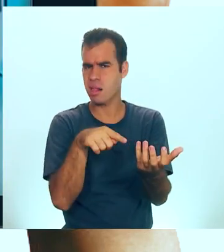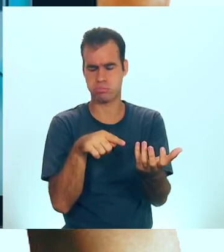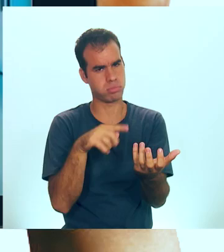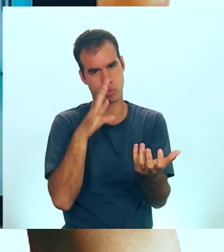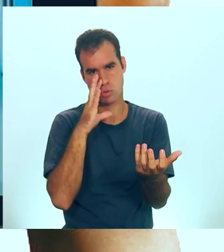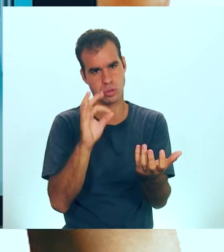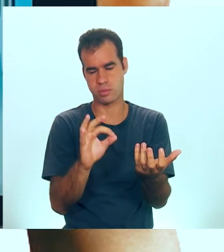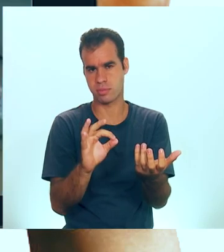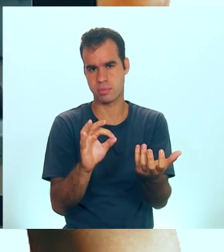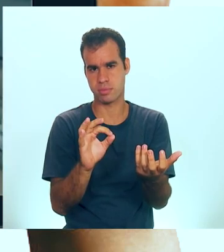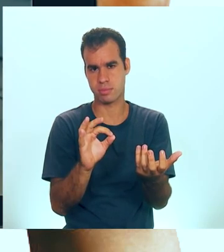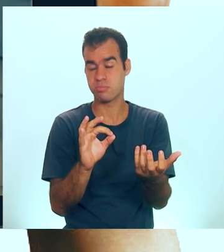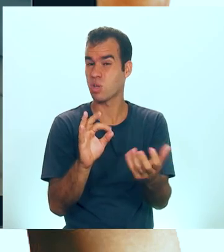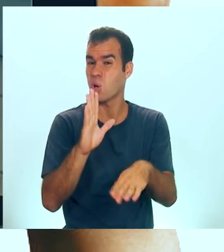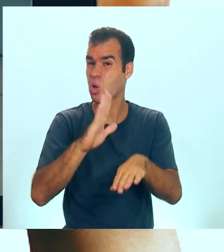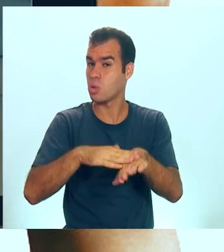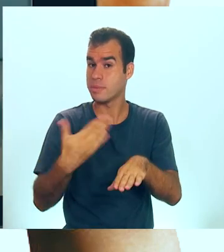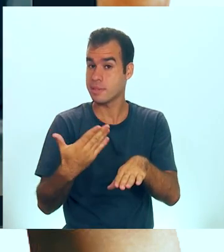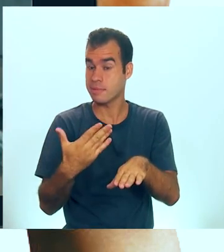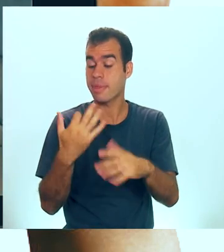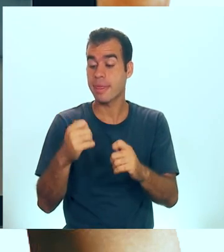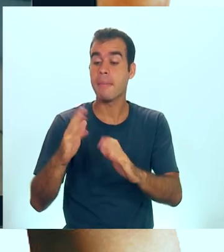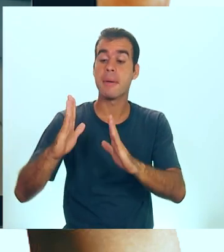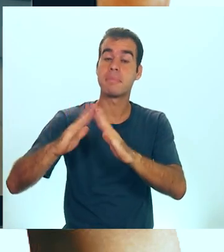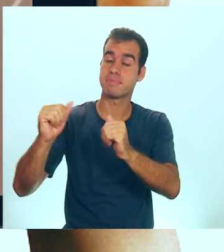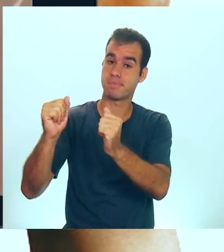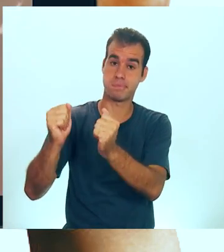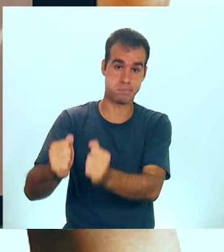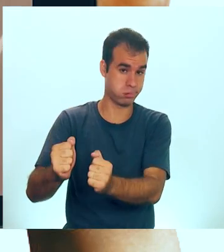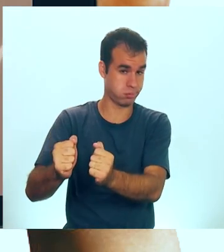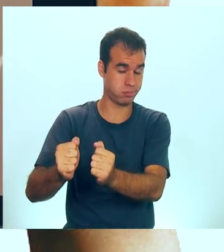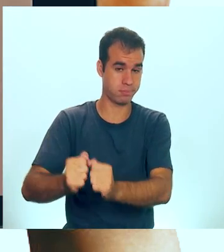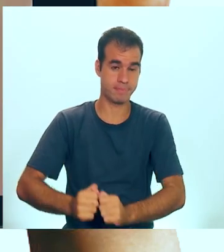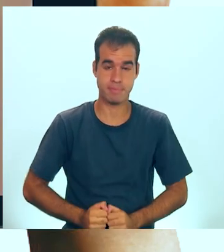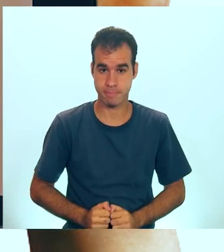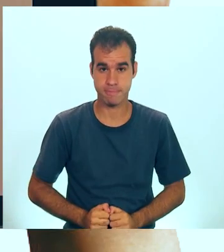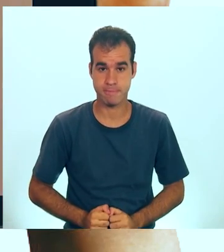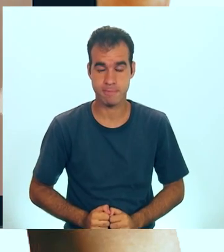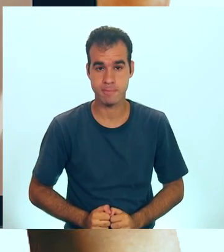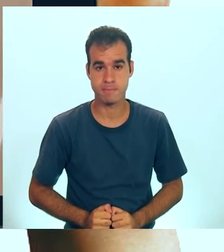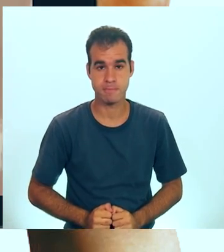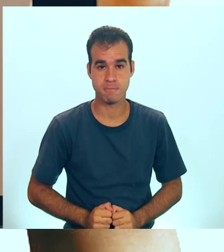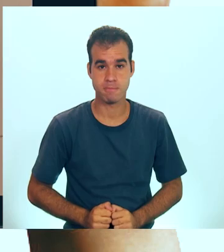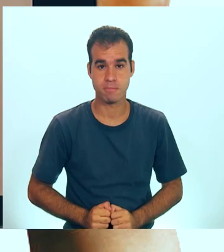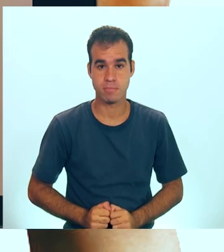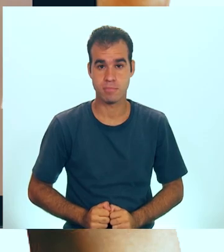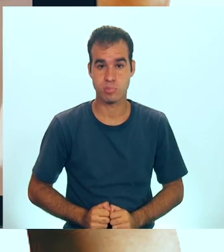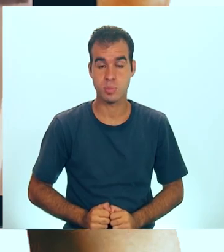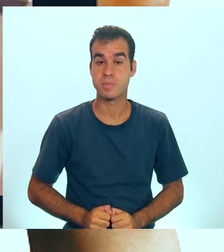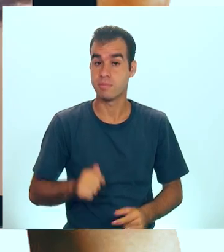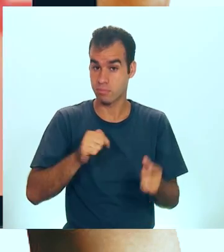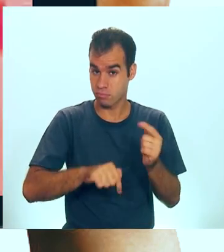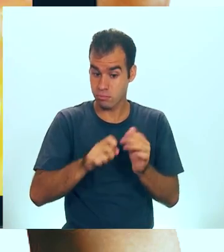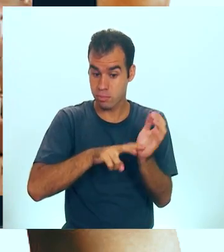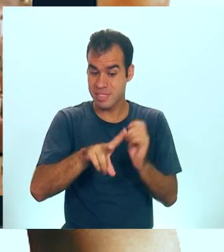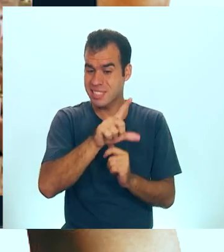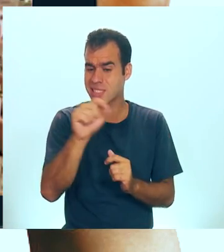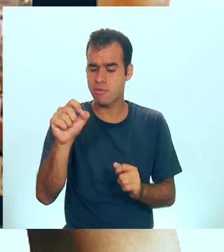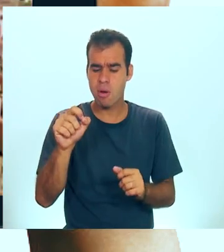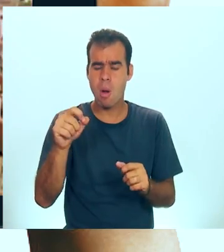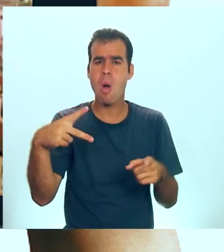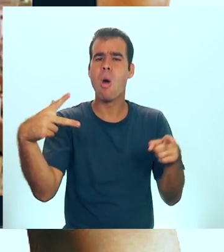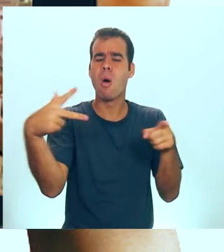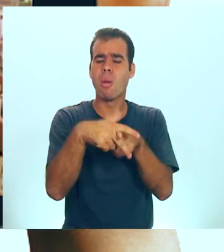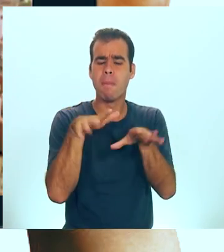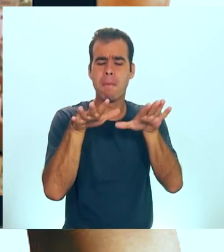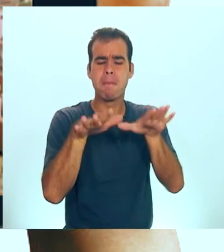y plazas debido al aislamiento social implementado. Aún así, Cienfuegos no se detiene. En